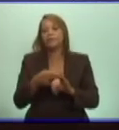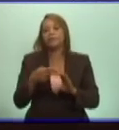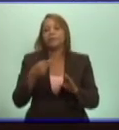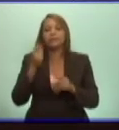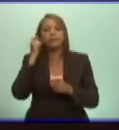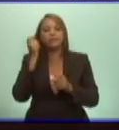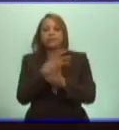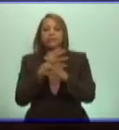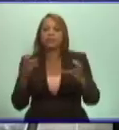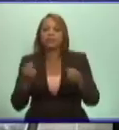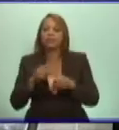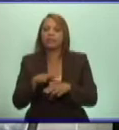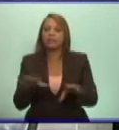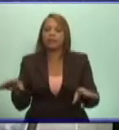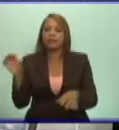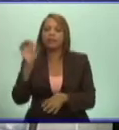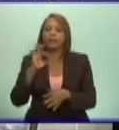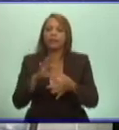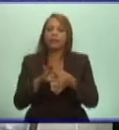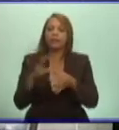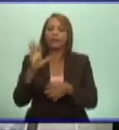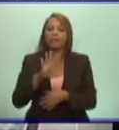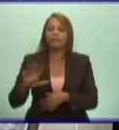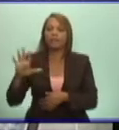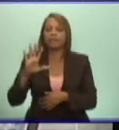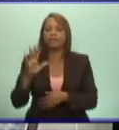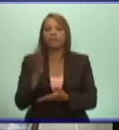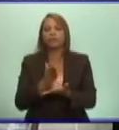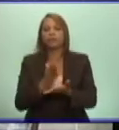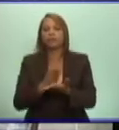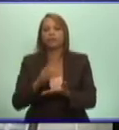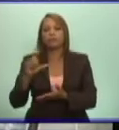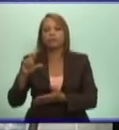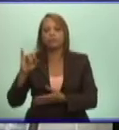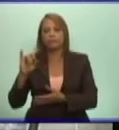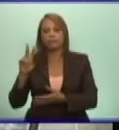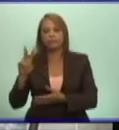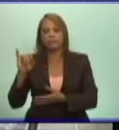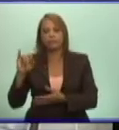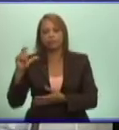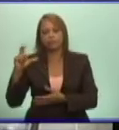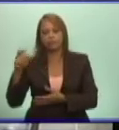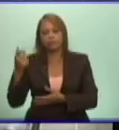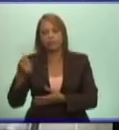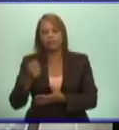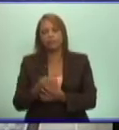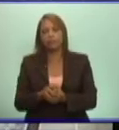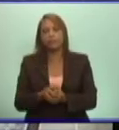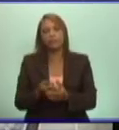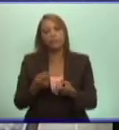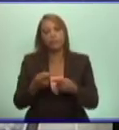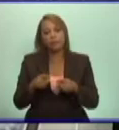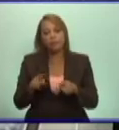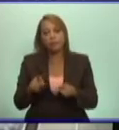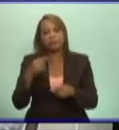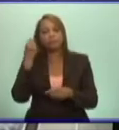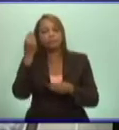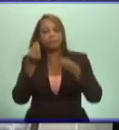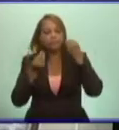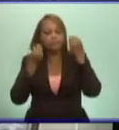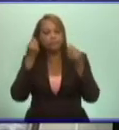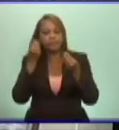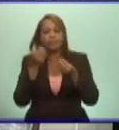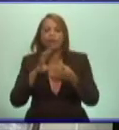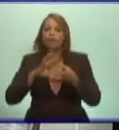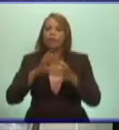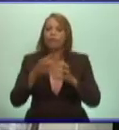geografía y la educación cívica. Por tanto, es muy importante esta asignatura, además de mucho grado para los alumnos. Por eso pensamos la forma de evaluar que sea